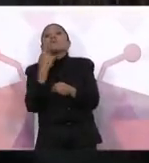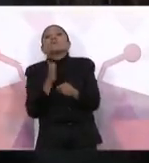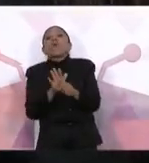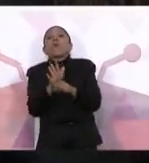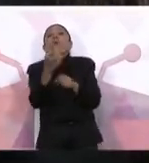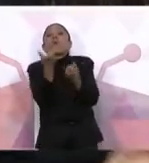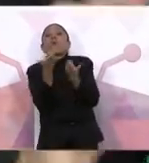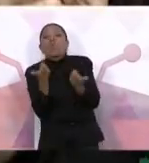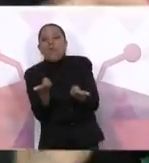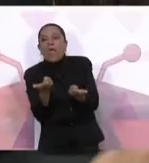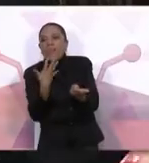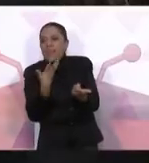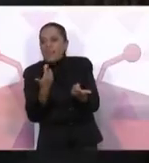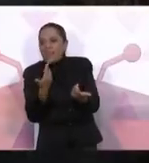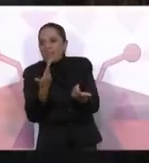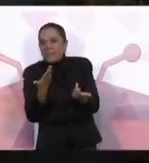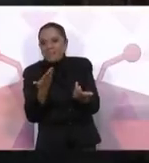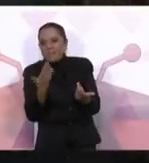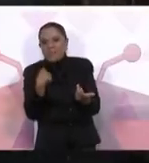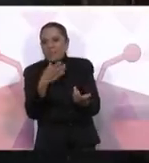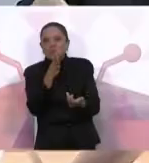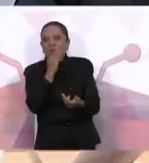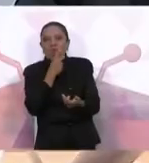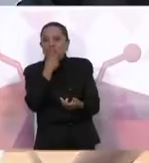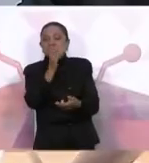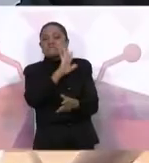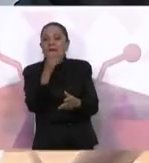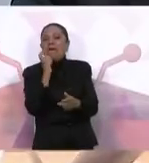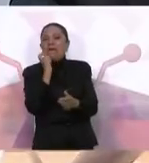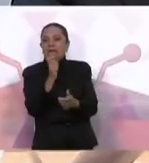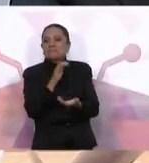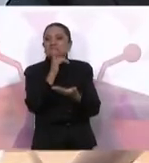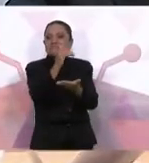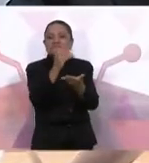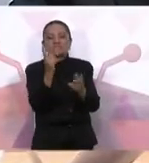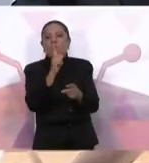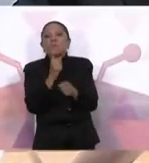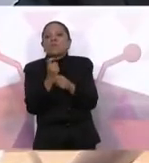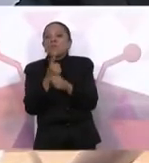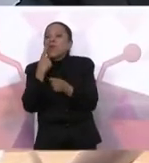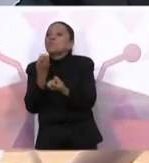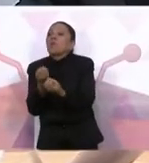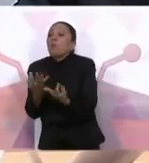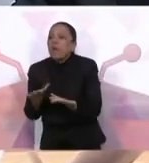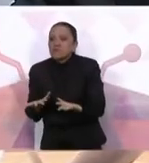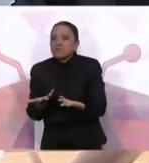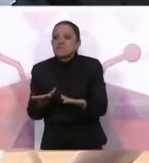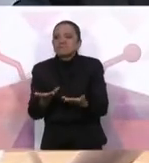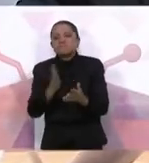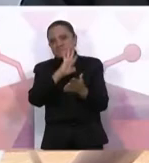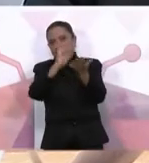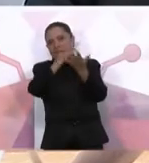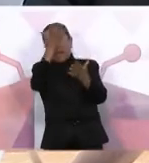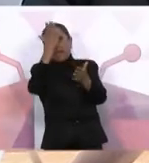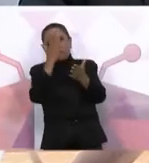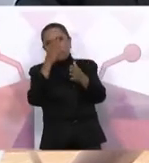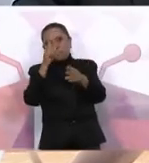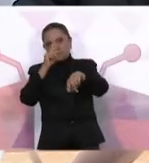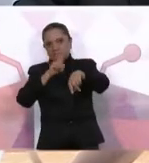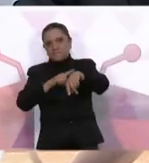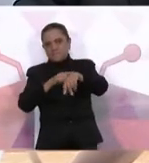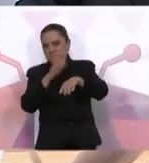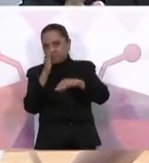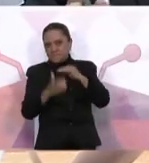definición tiempo es candidata gracias que ha de tener lugar a través del partido verde bueno y entonces continuamos con las preguntas y